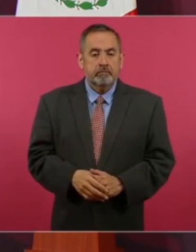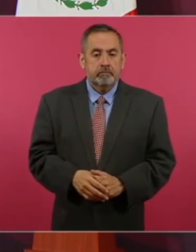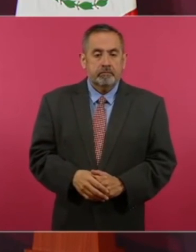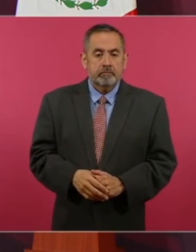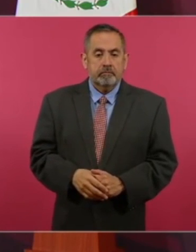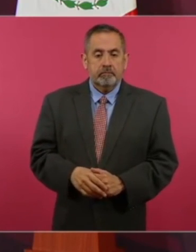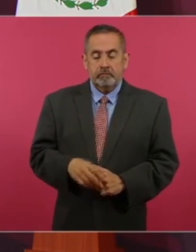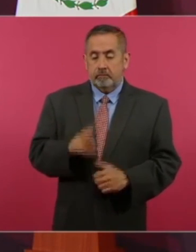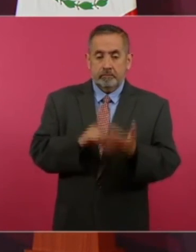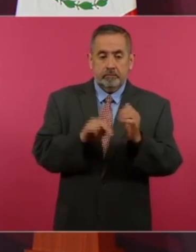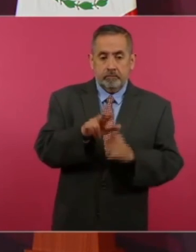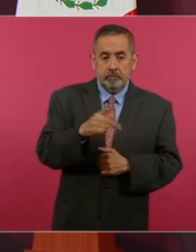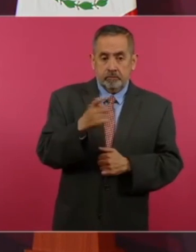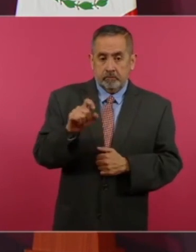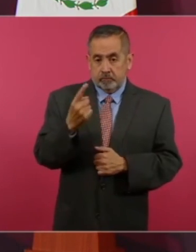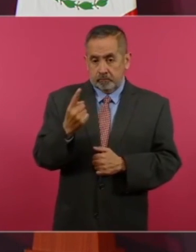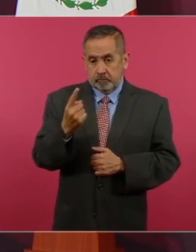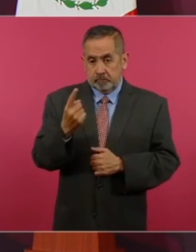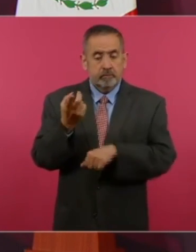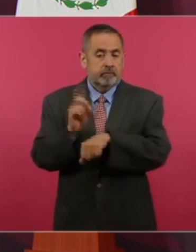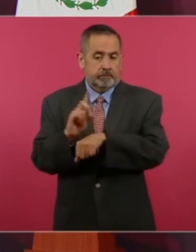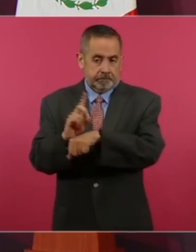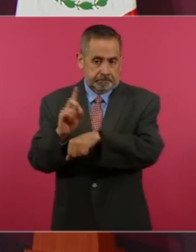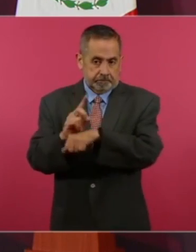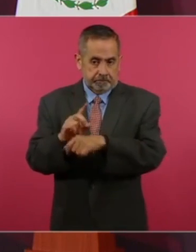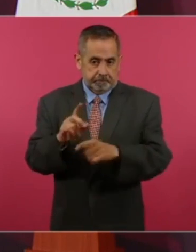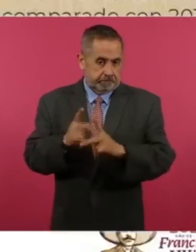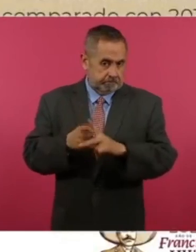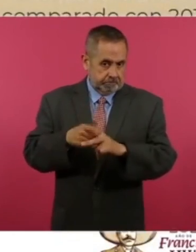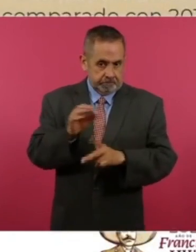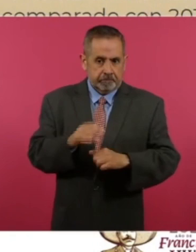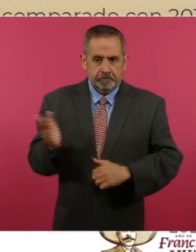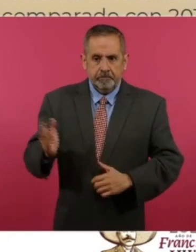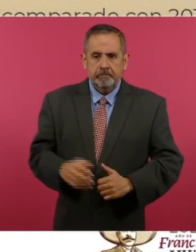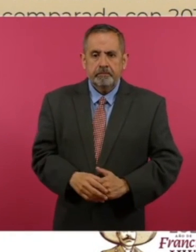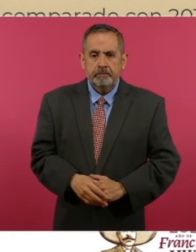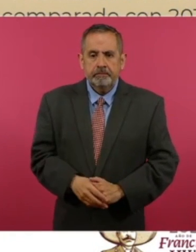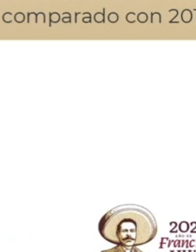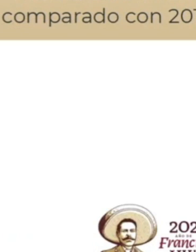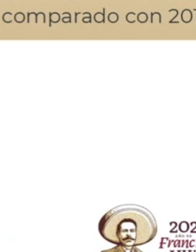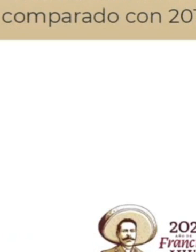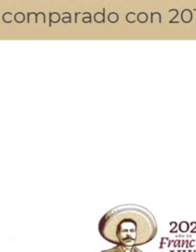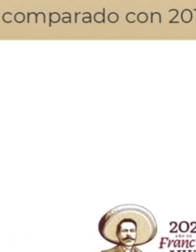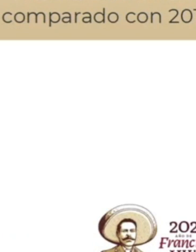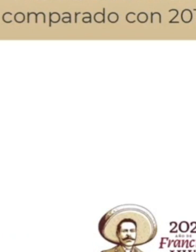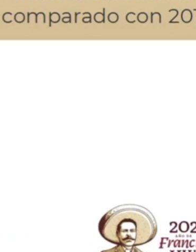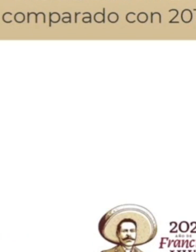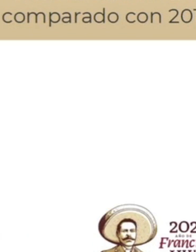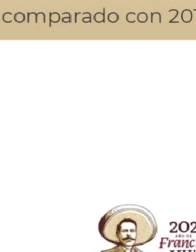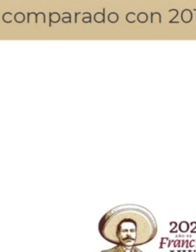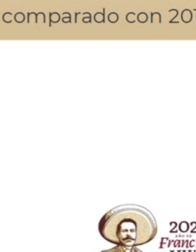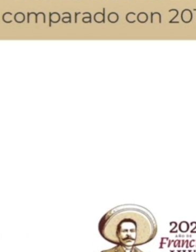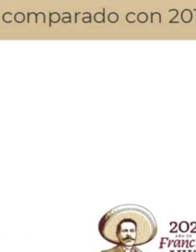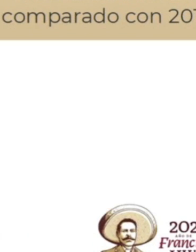101 en el 18. Promedio diario, en el 19 100, en el 20 100,